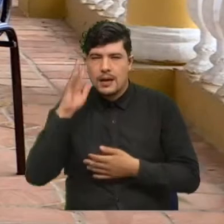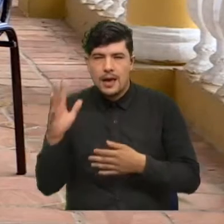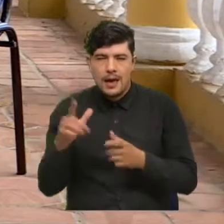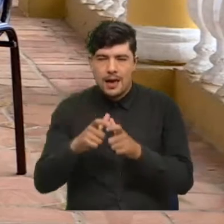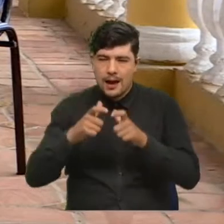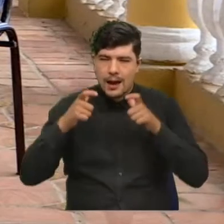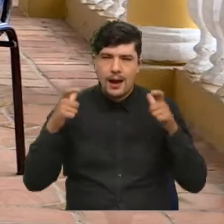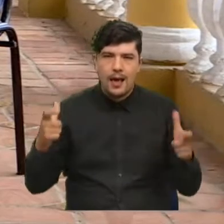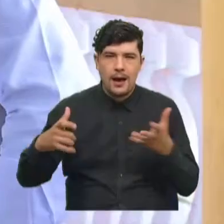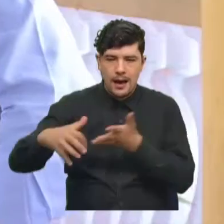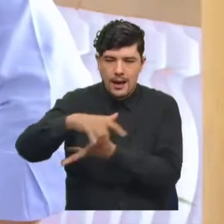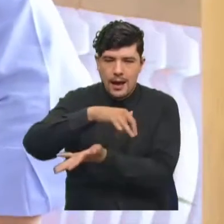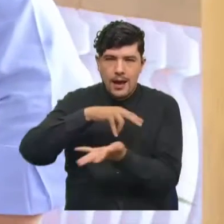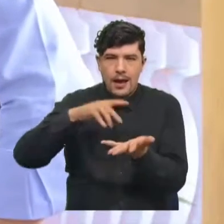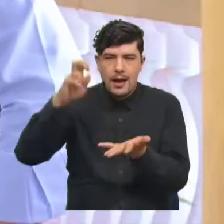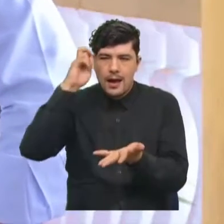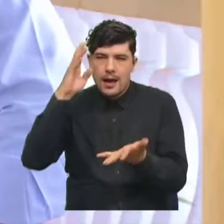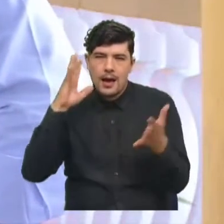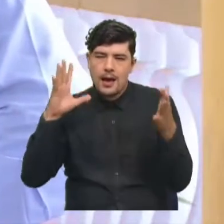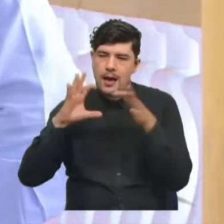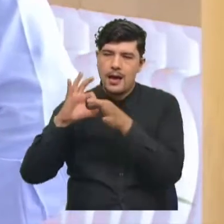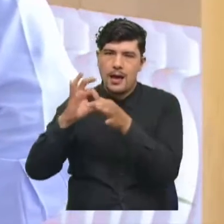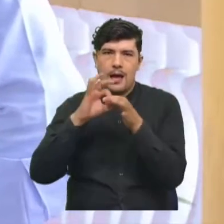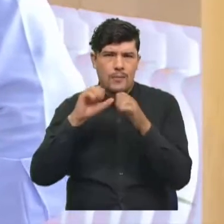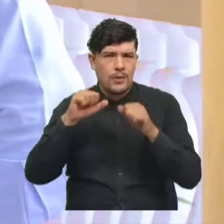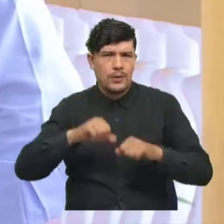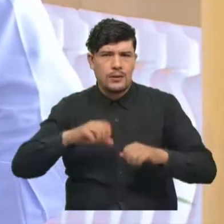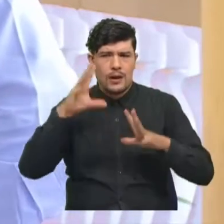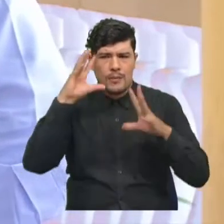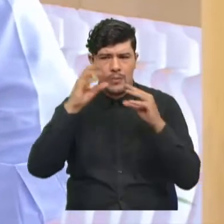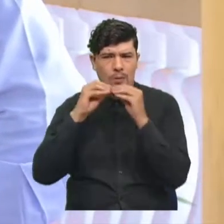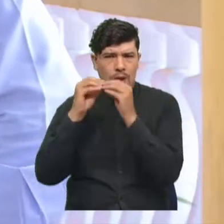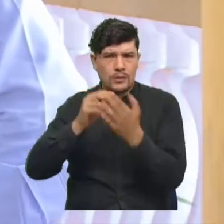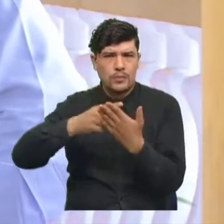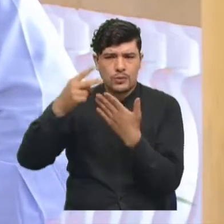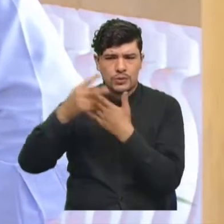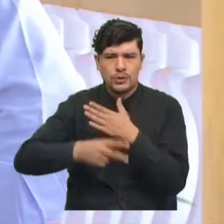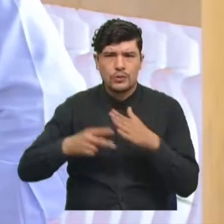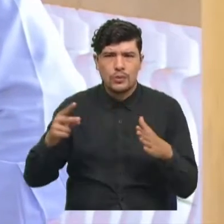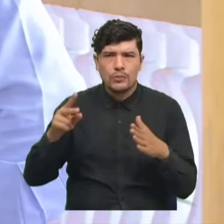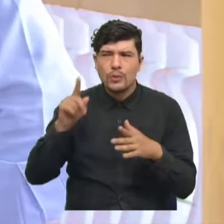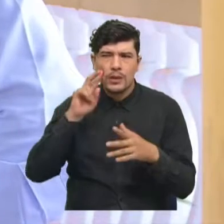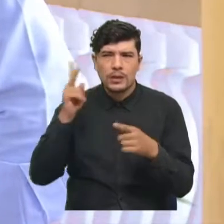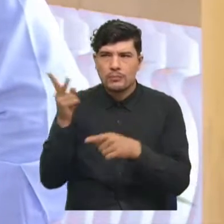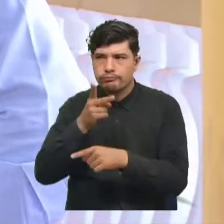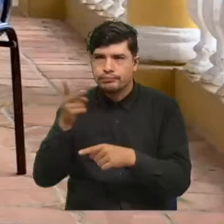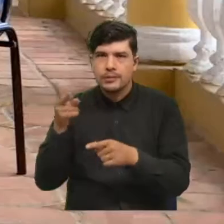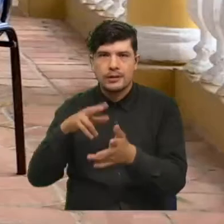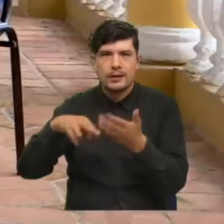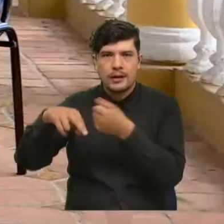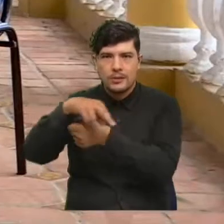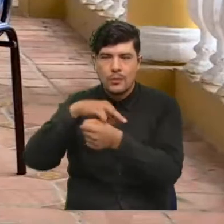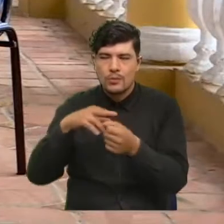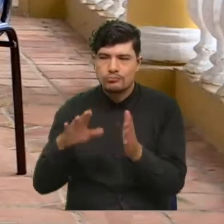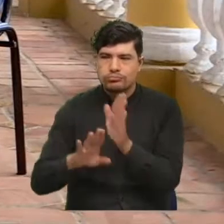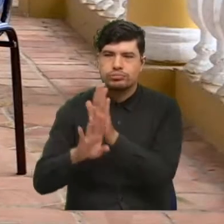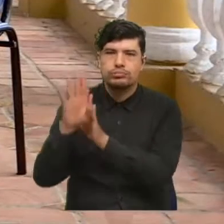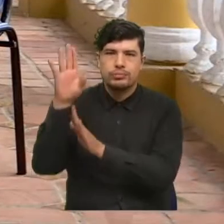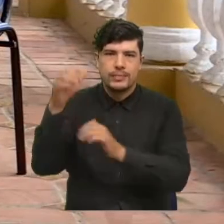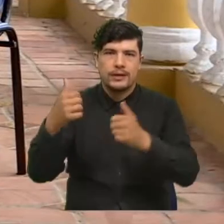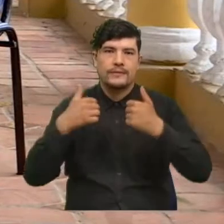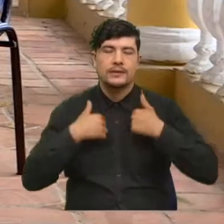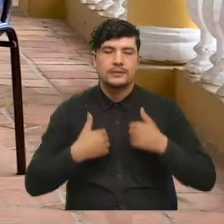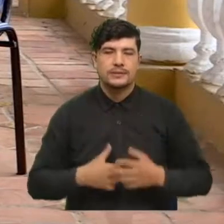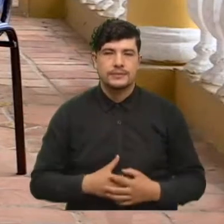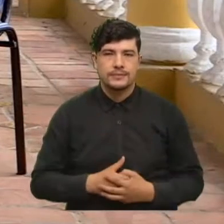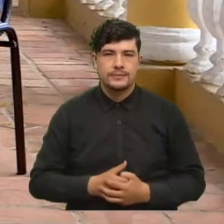realce esas inversiones y avanzar en los grandes mega proyectos para las regiones que sin duda van a generar beneficios claro